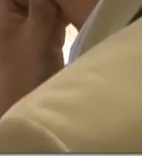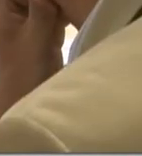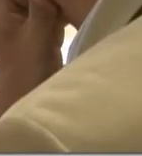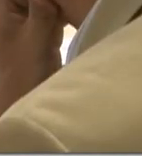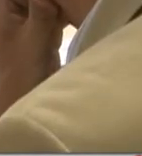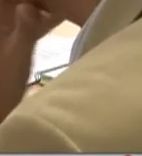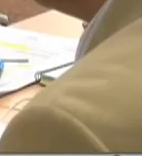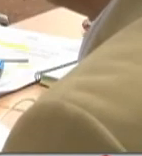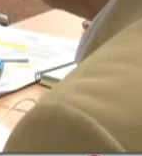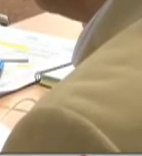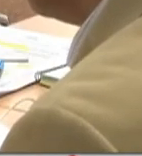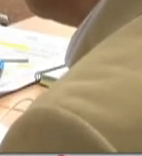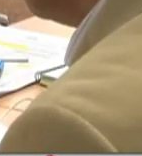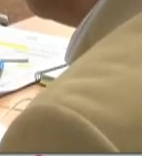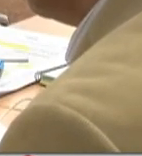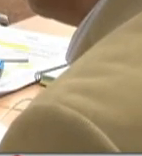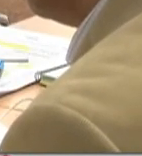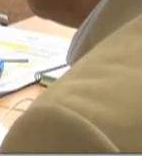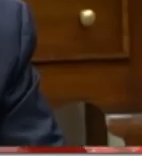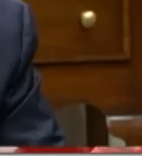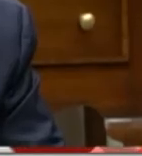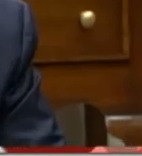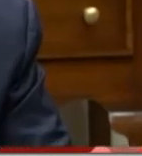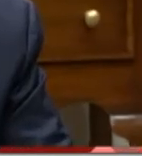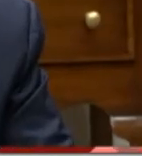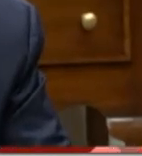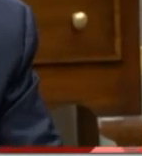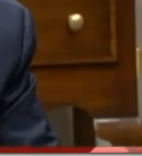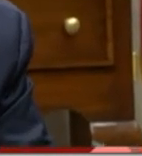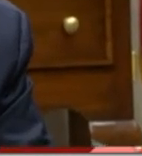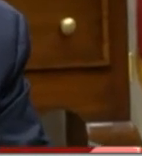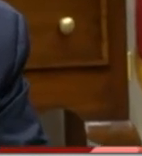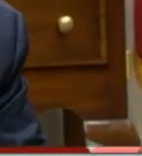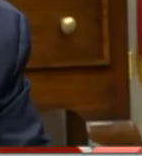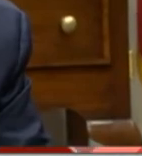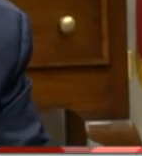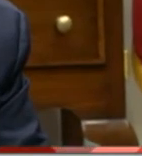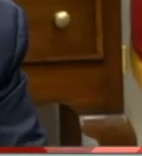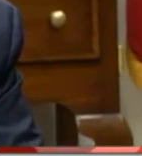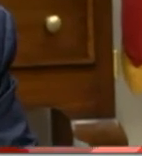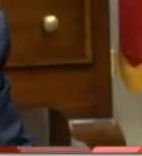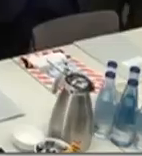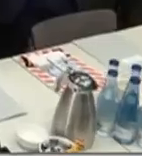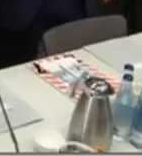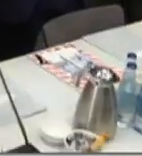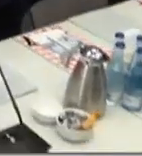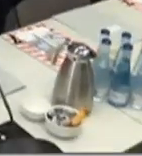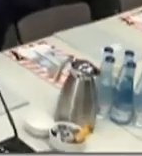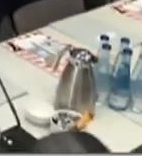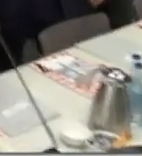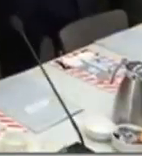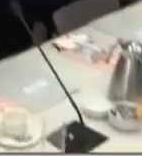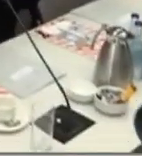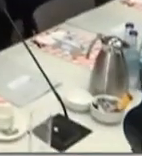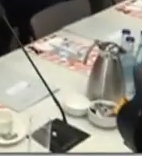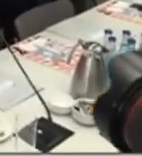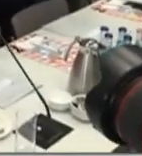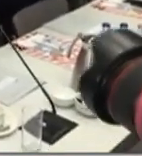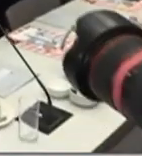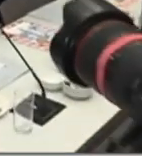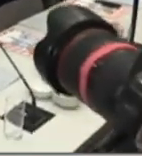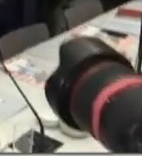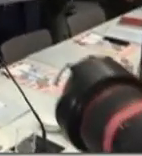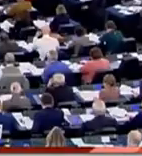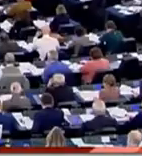Kremlin. Twitter detectó y eliminó unas 45 nuevas cuentas vinculadas con bots rusos y que hablan sobre Donald